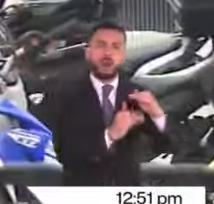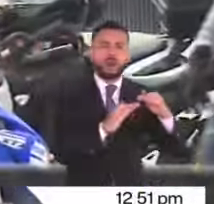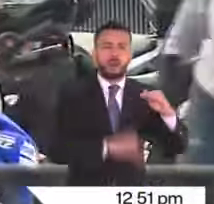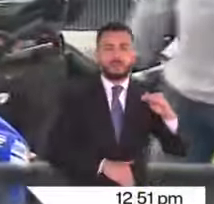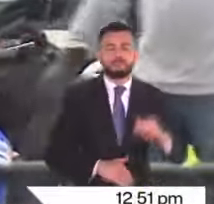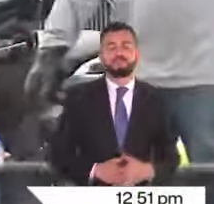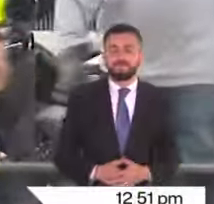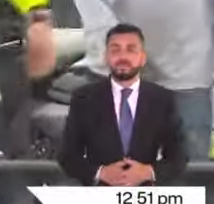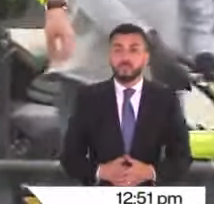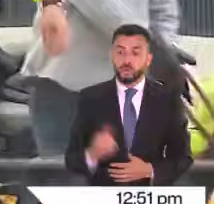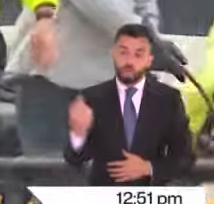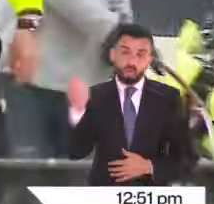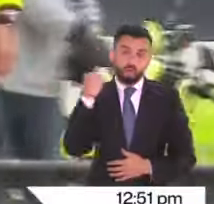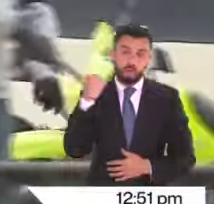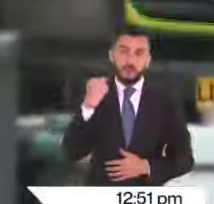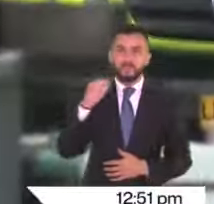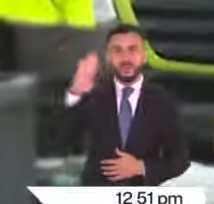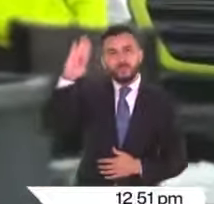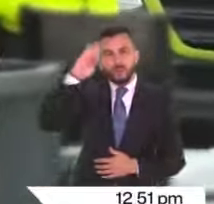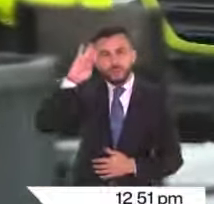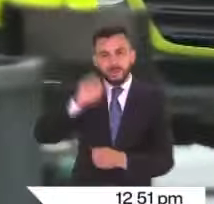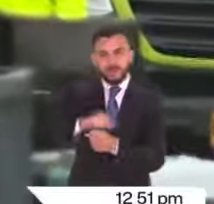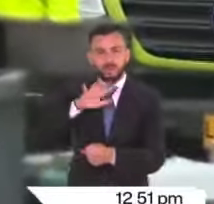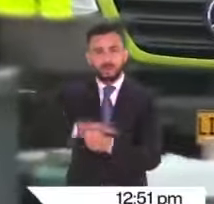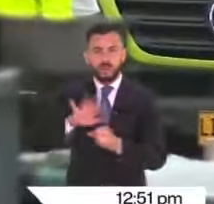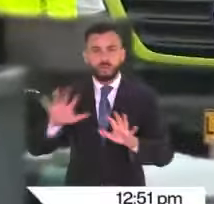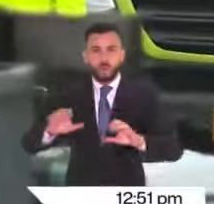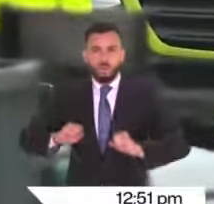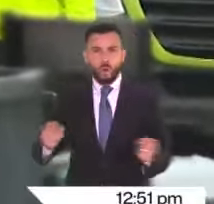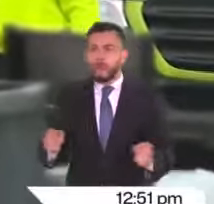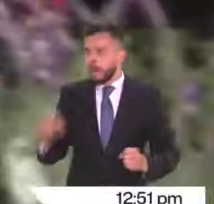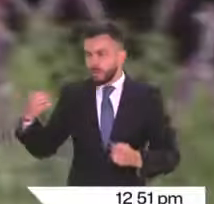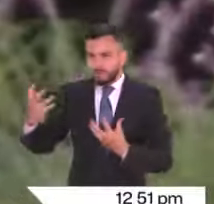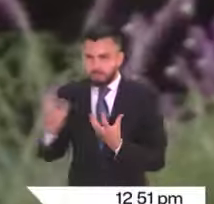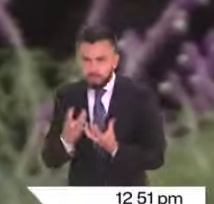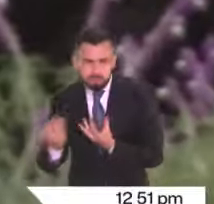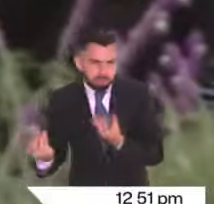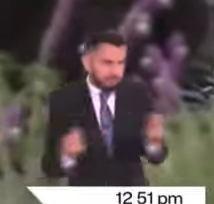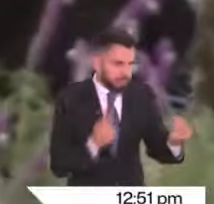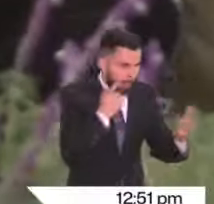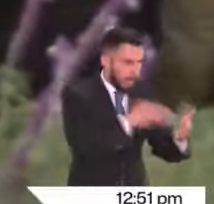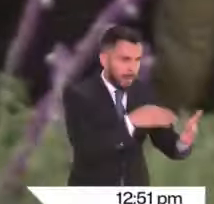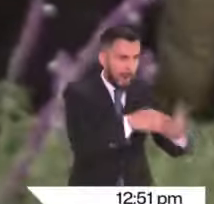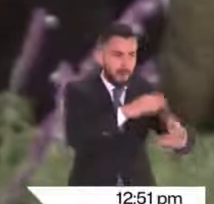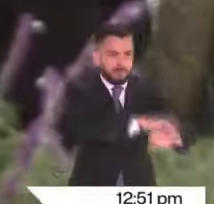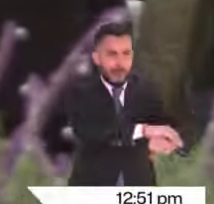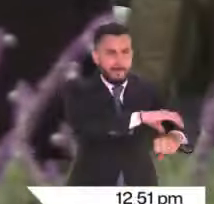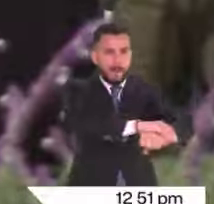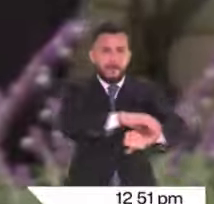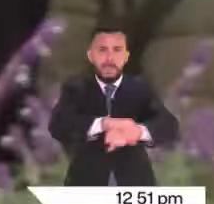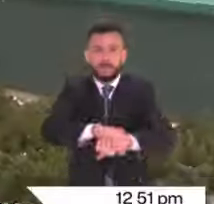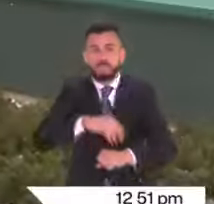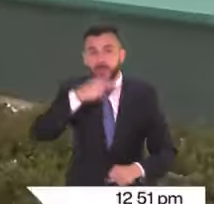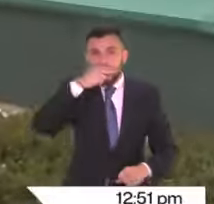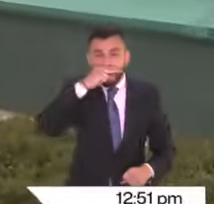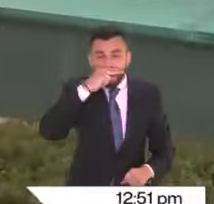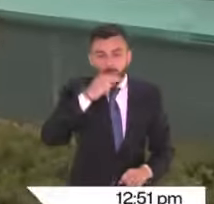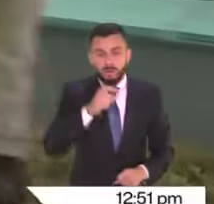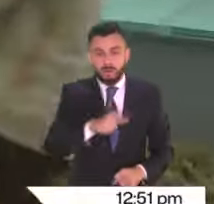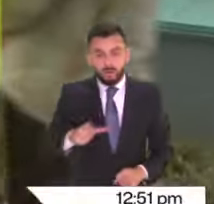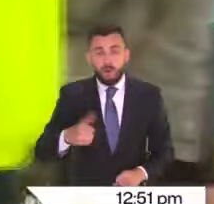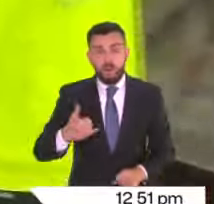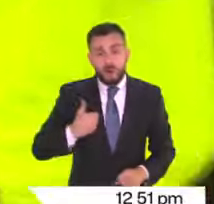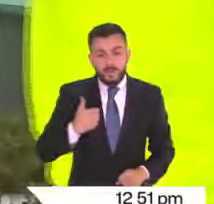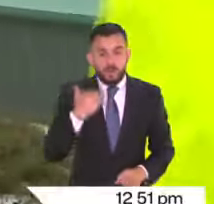En horas recientes, la Policía Metropolitana de Bogotá realizó una redada en contra de abusadores sexuales, tanto de niños como jóvenes y mujeres.